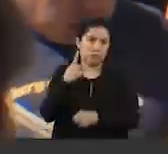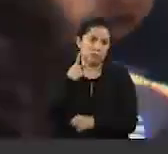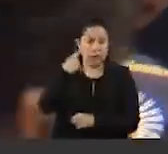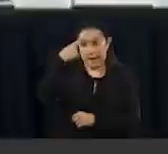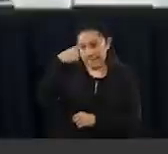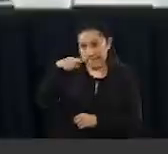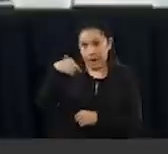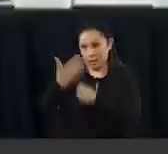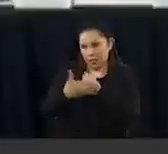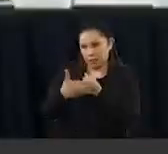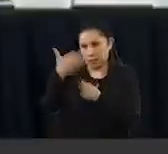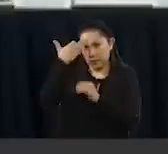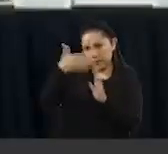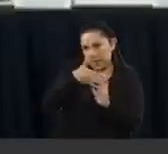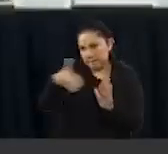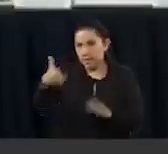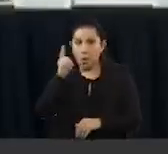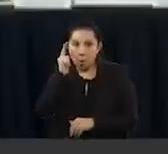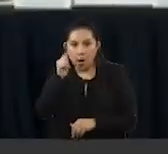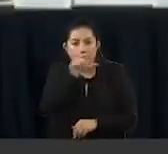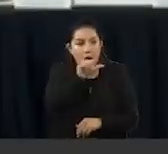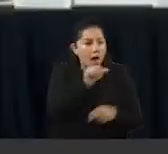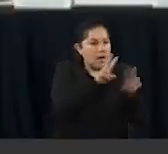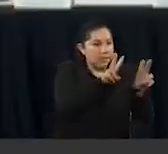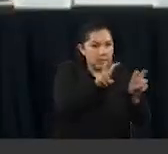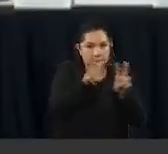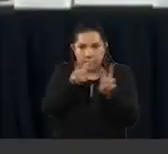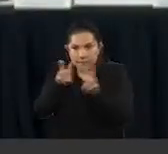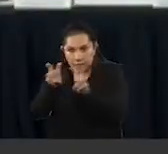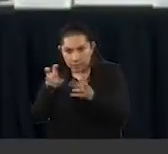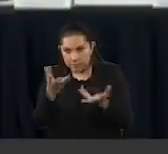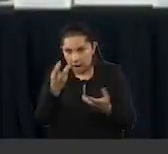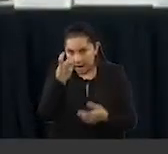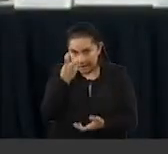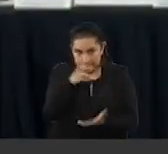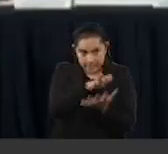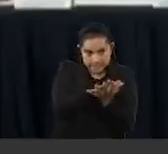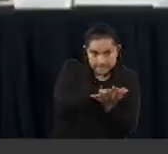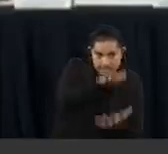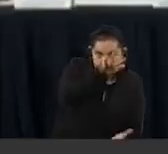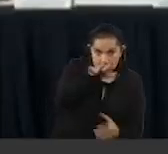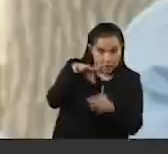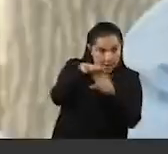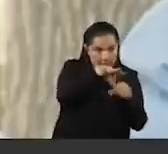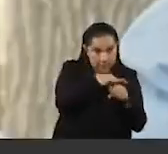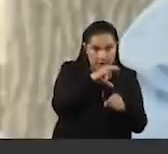consensos en aquellos temas donde pueda alcanzarse una mayoría calificada.